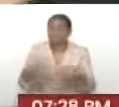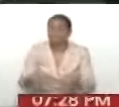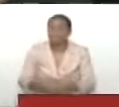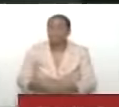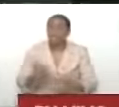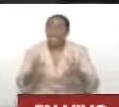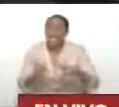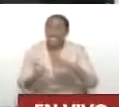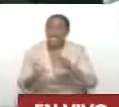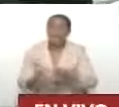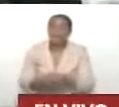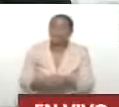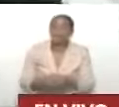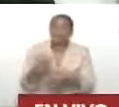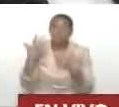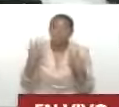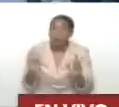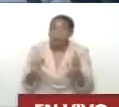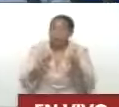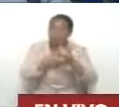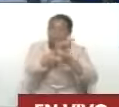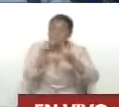Tercer consenso, gran consenso nacional.